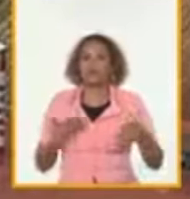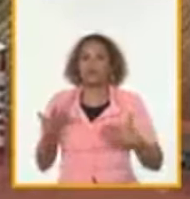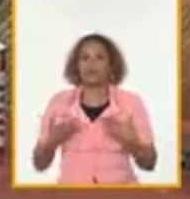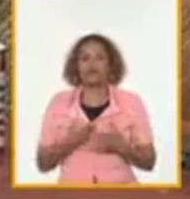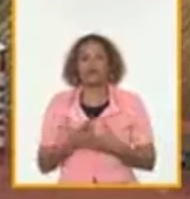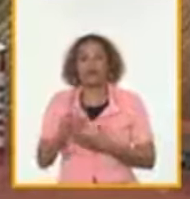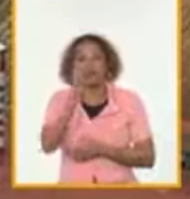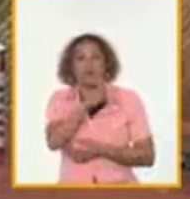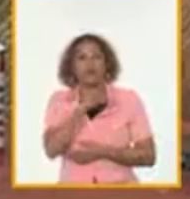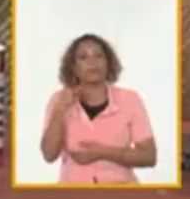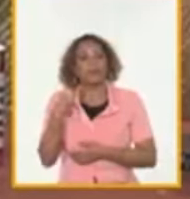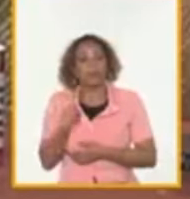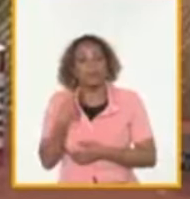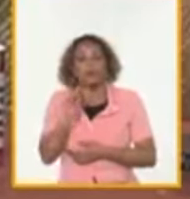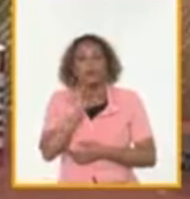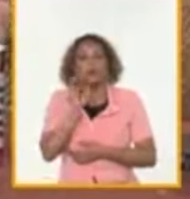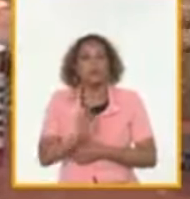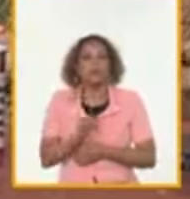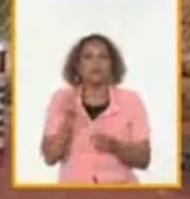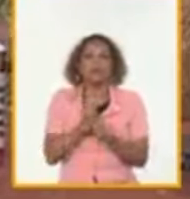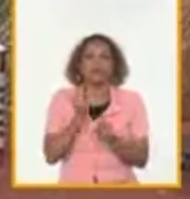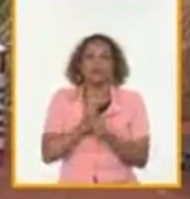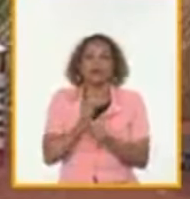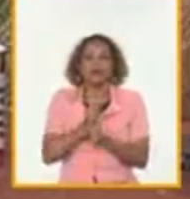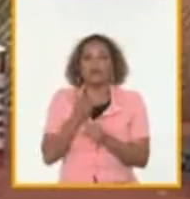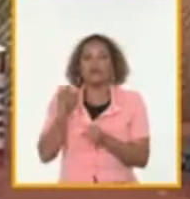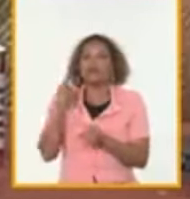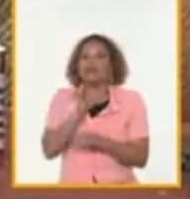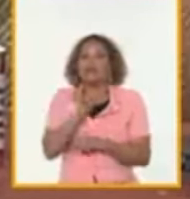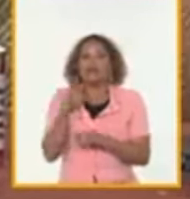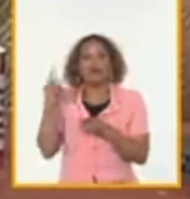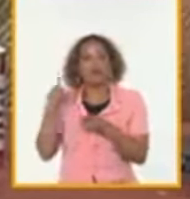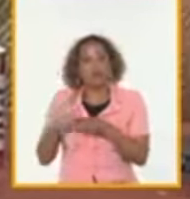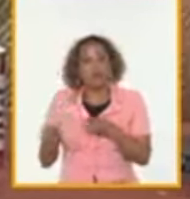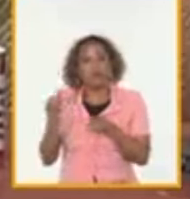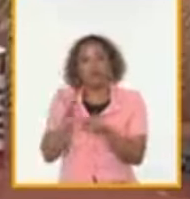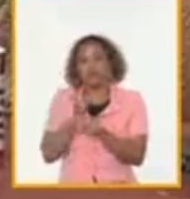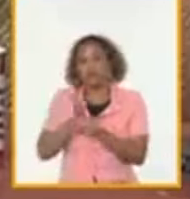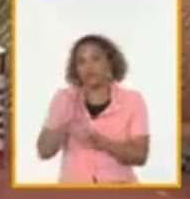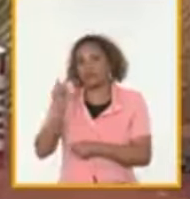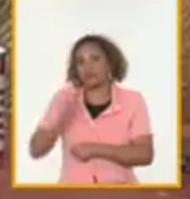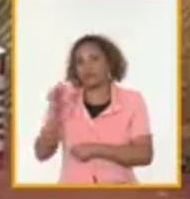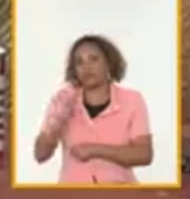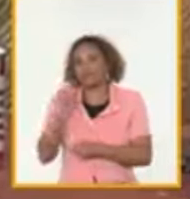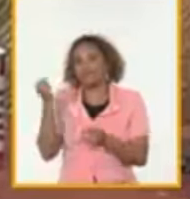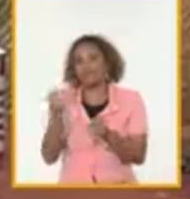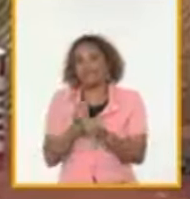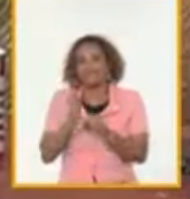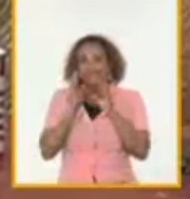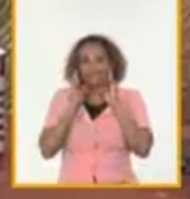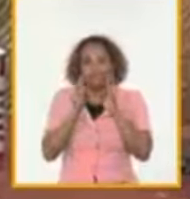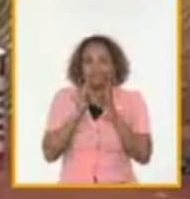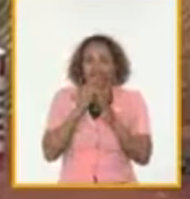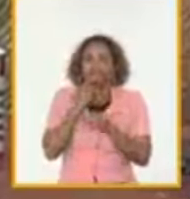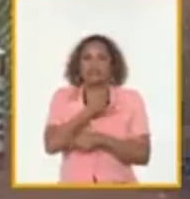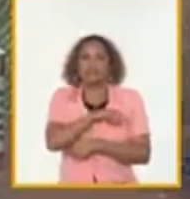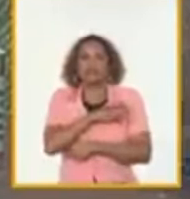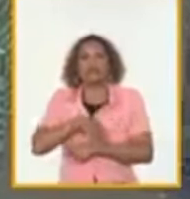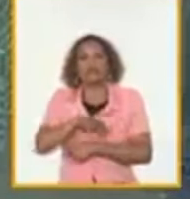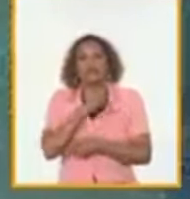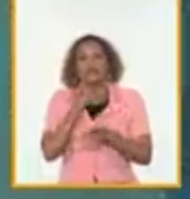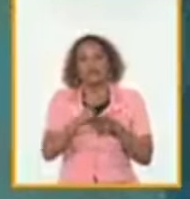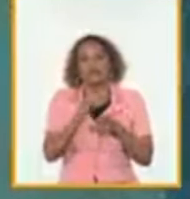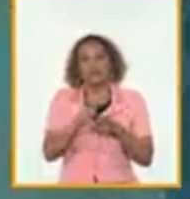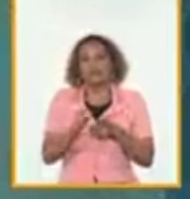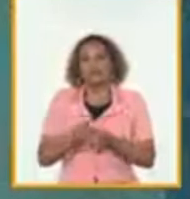esos propios trabajadores del sector de la salud y del resto de los sectores que que trabajan en en función de la población rural en nuestra provincia